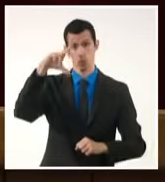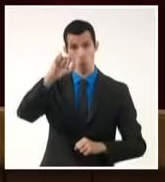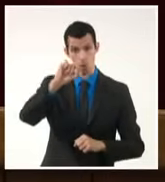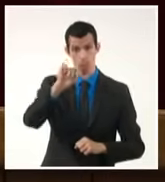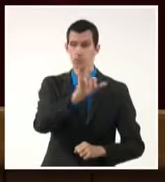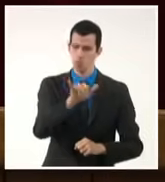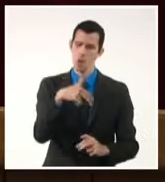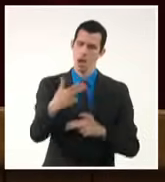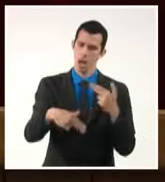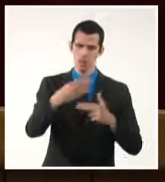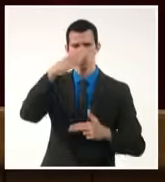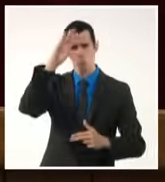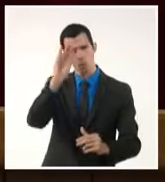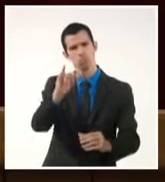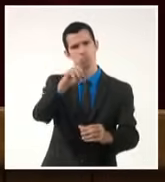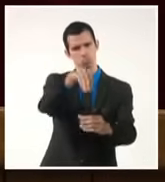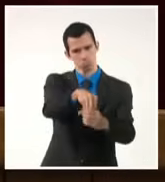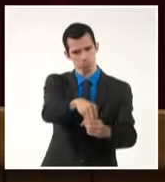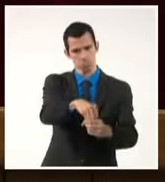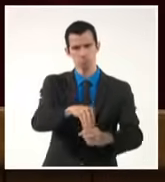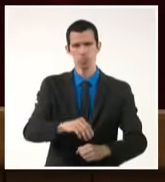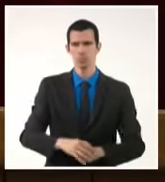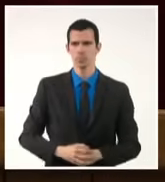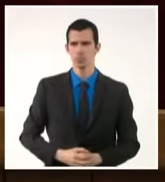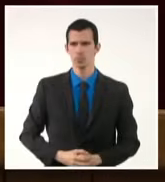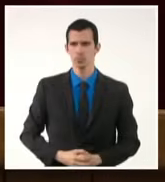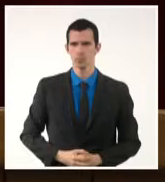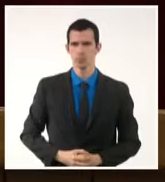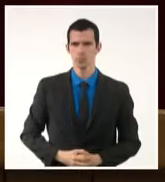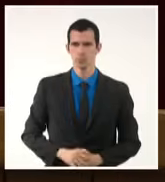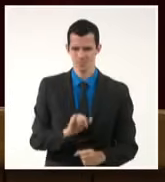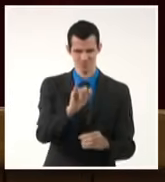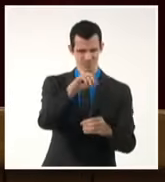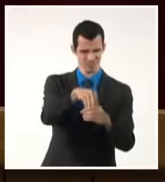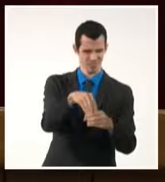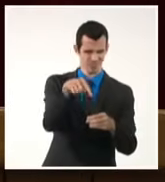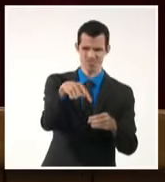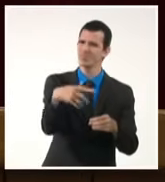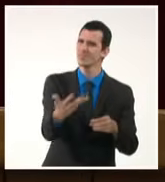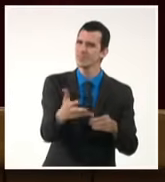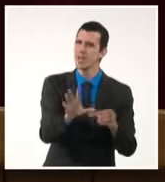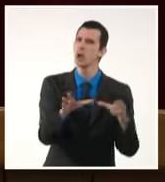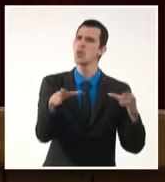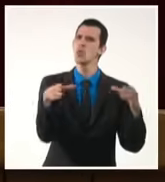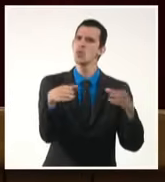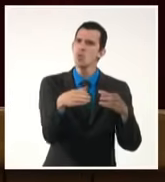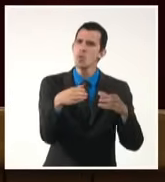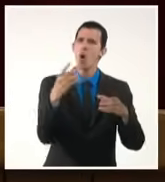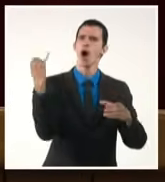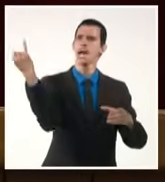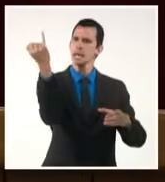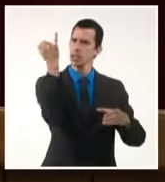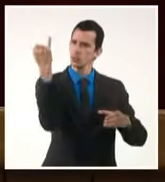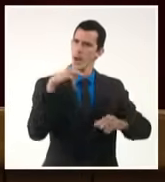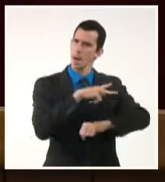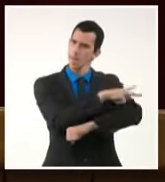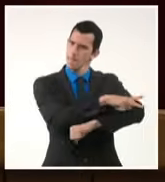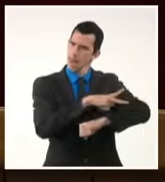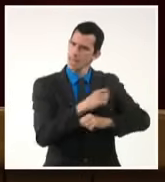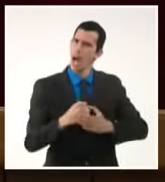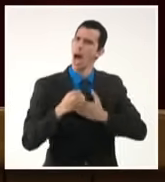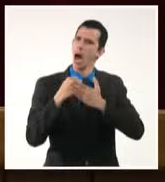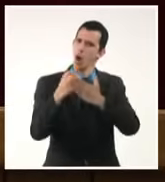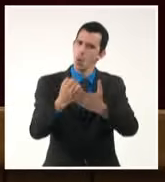muy provechosa. Ratificó el compromiso permanente de avanzar hacia una relación cada vez más estrecha, natural